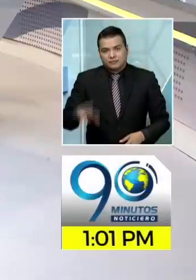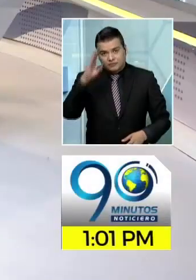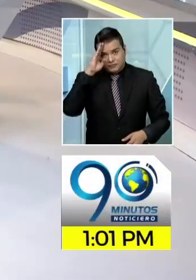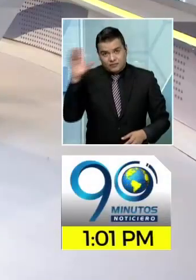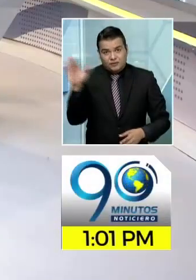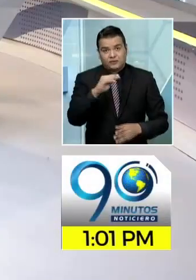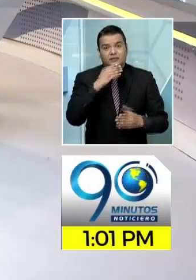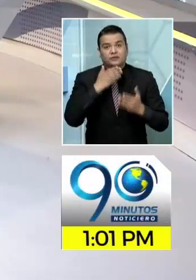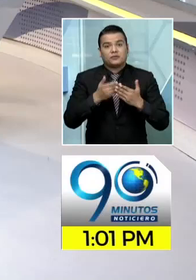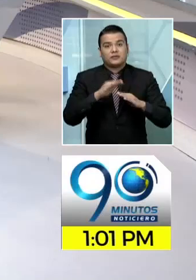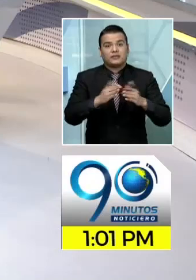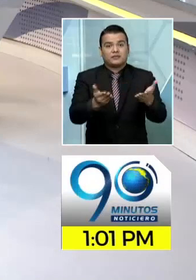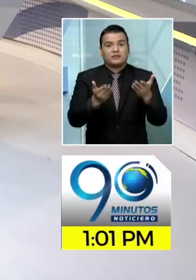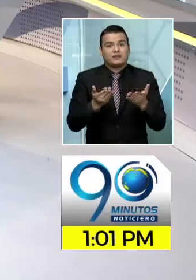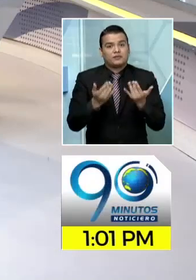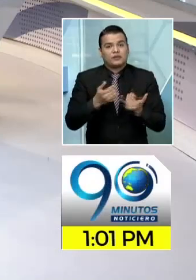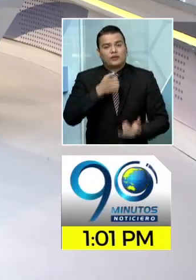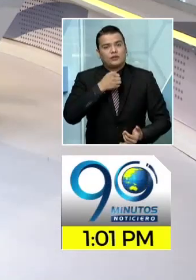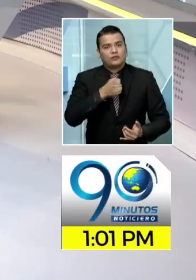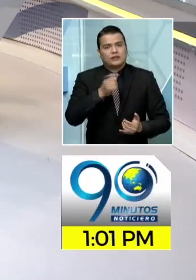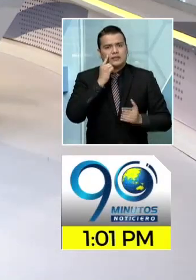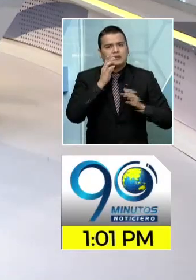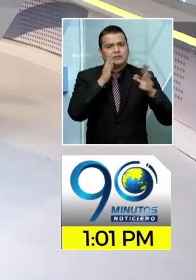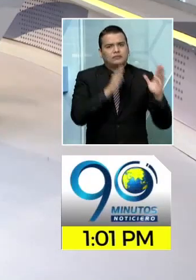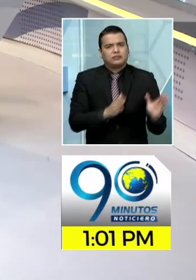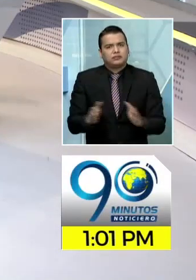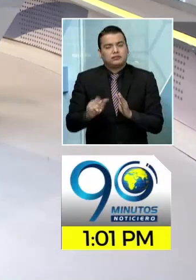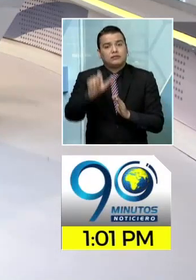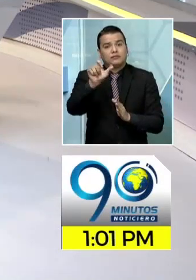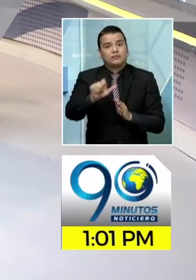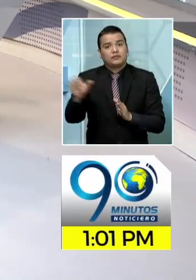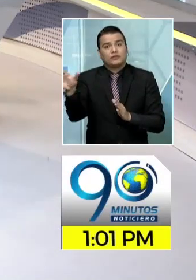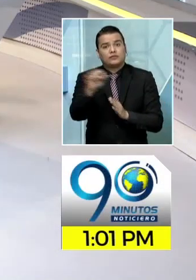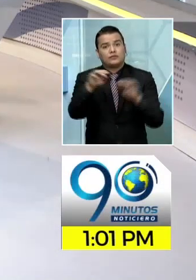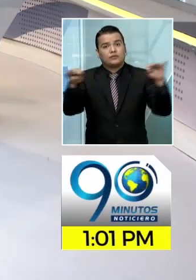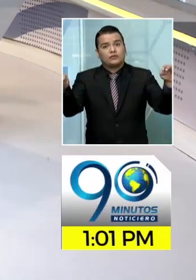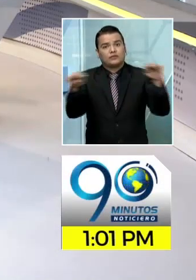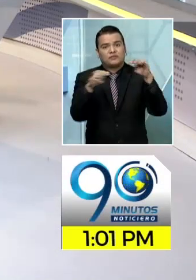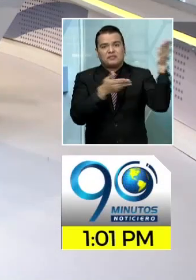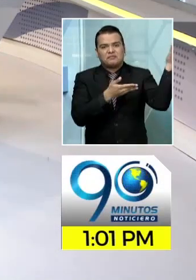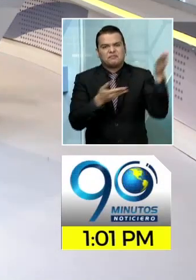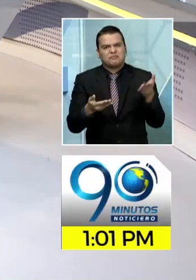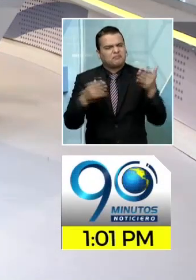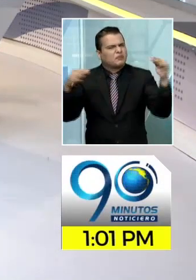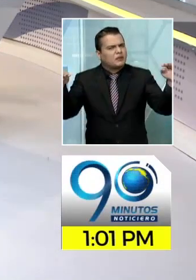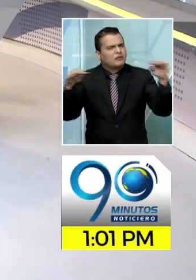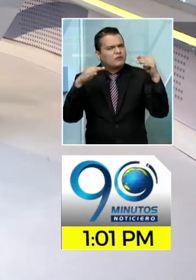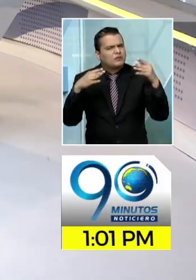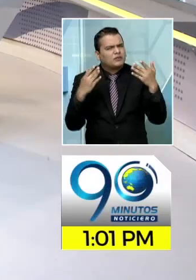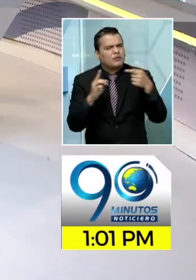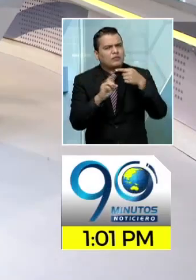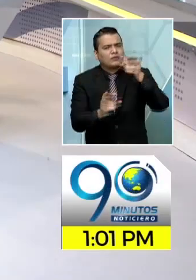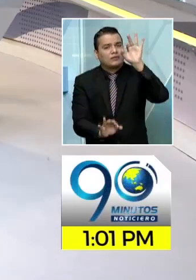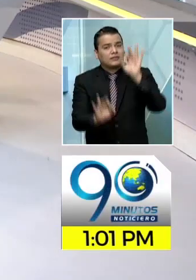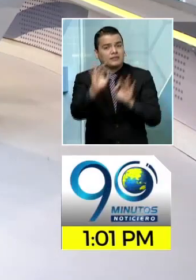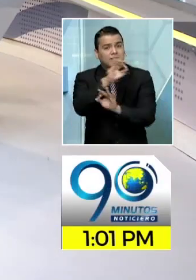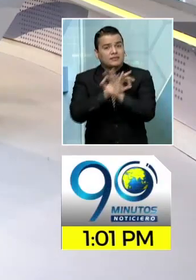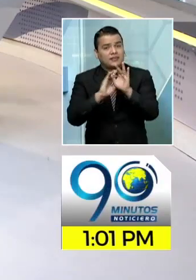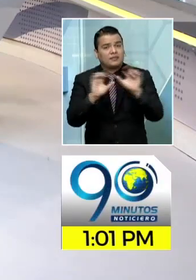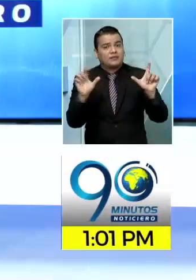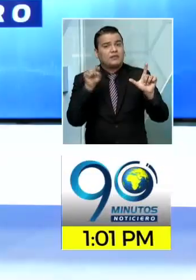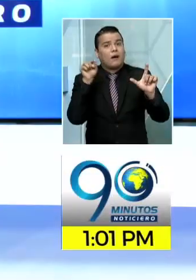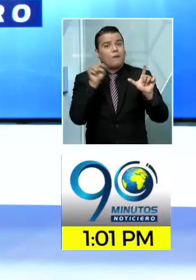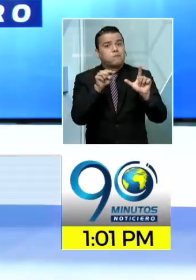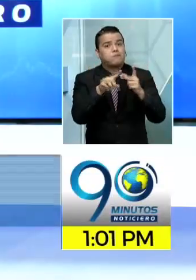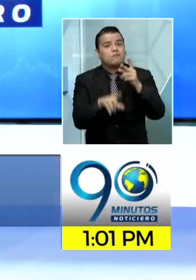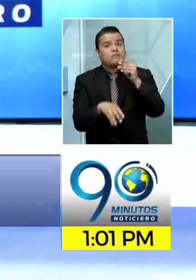Hola, ¿qué tal? Muy buenas tardes. Saludamos a nuestra gran audiencia en todo el suroccidente colombiano y le damos la bienvenida al noticiero 90 Minutos, a los televidentes de nuestro canal